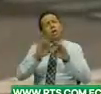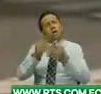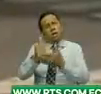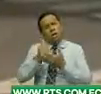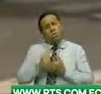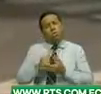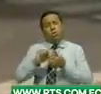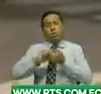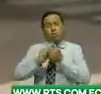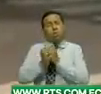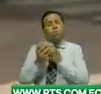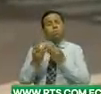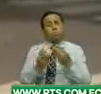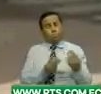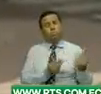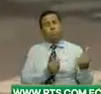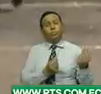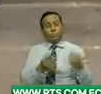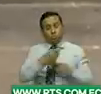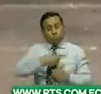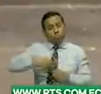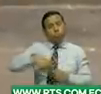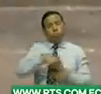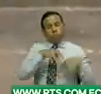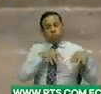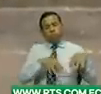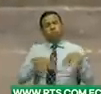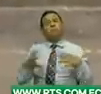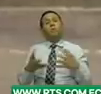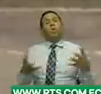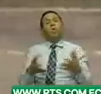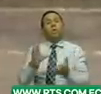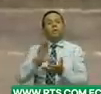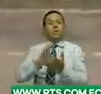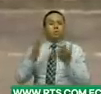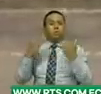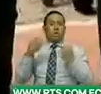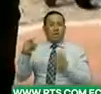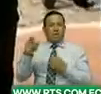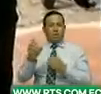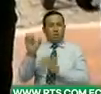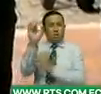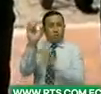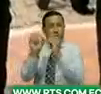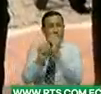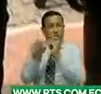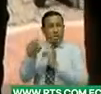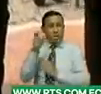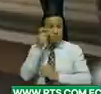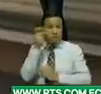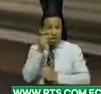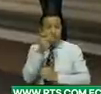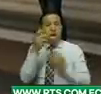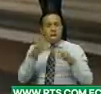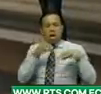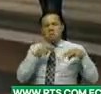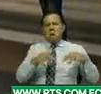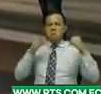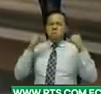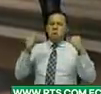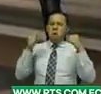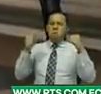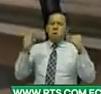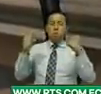Estas personas se concentraron frente a la Fiscalía del Guayas, en pleno centro de Guayaquil. Elementos de la Policía Nacional permanecieron en el